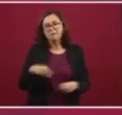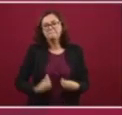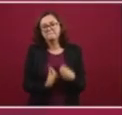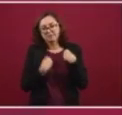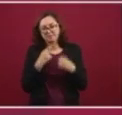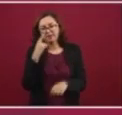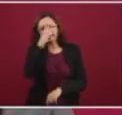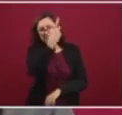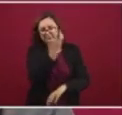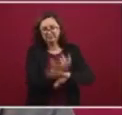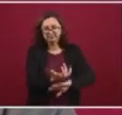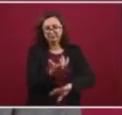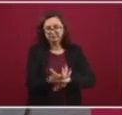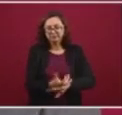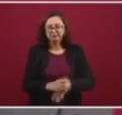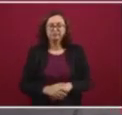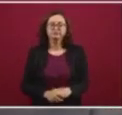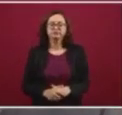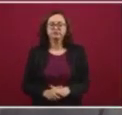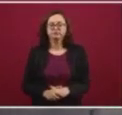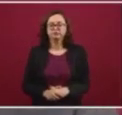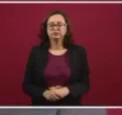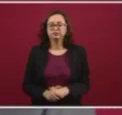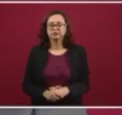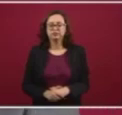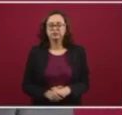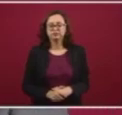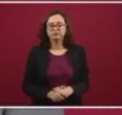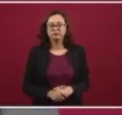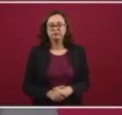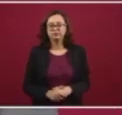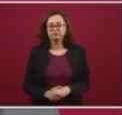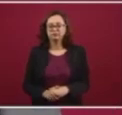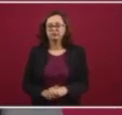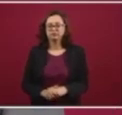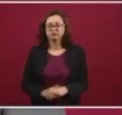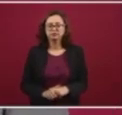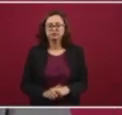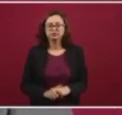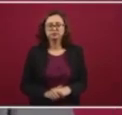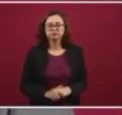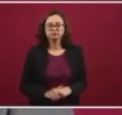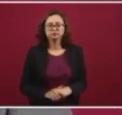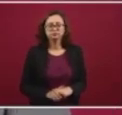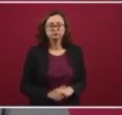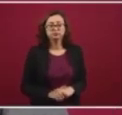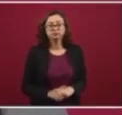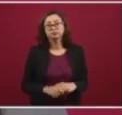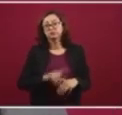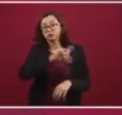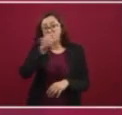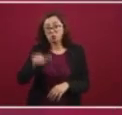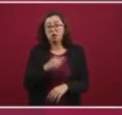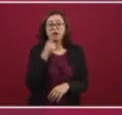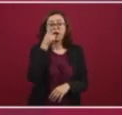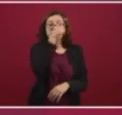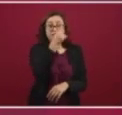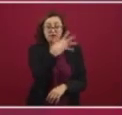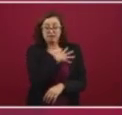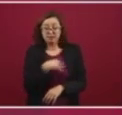Unidos. Los hijos de mexicanos